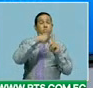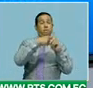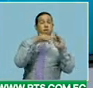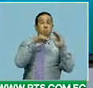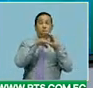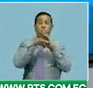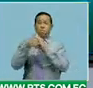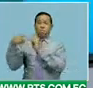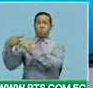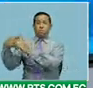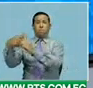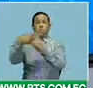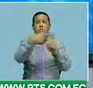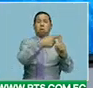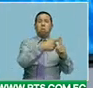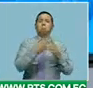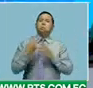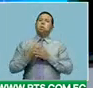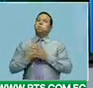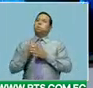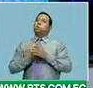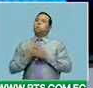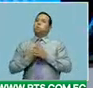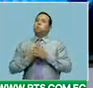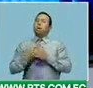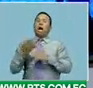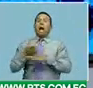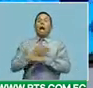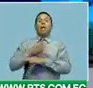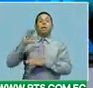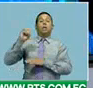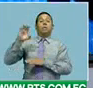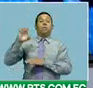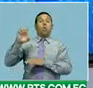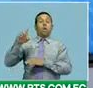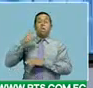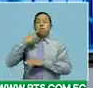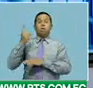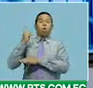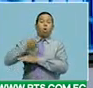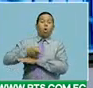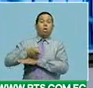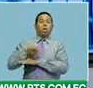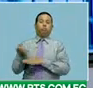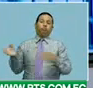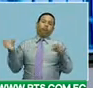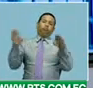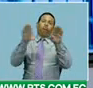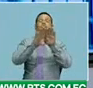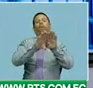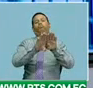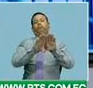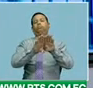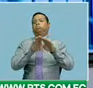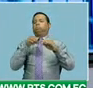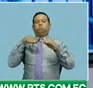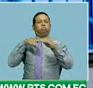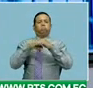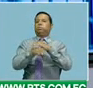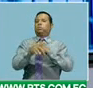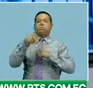el Día de los Fieles Difuntos en cumplimiento a lo dispuesto por el COE cantonal de no permitir la asistencia a estos campos santos para